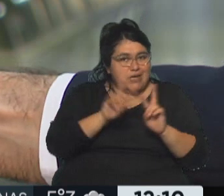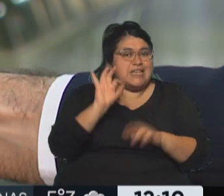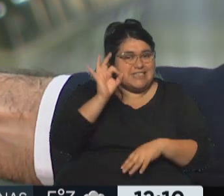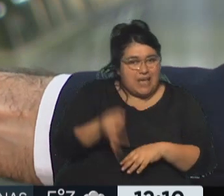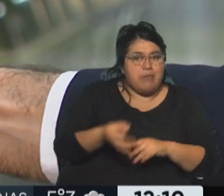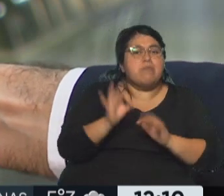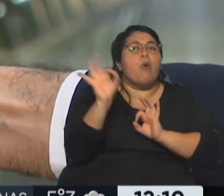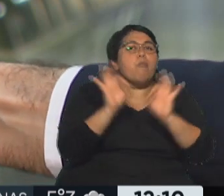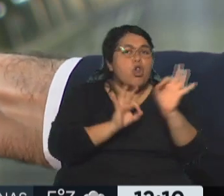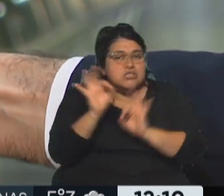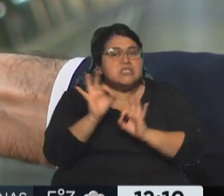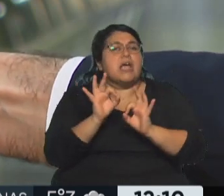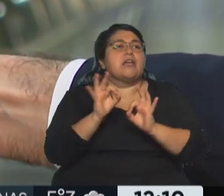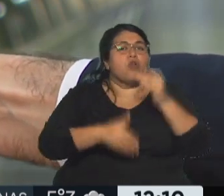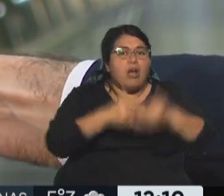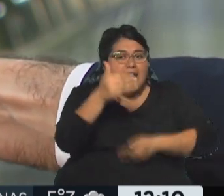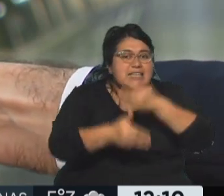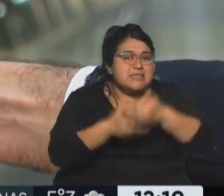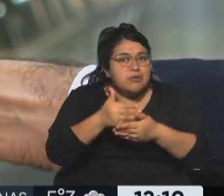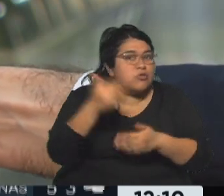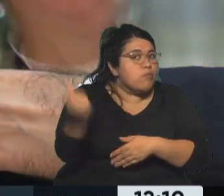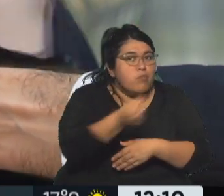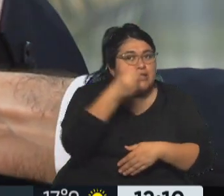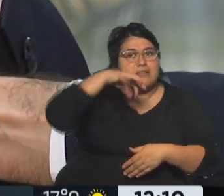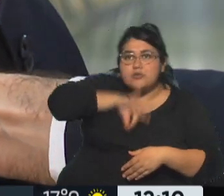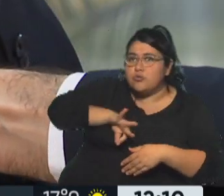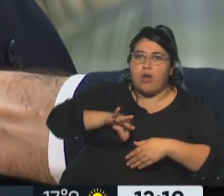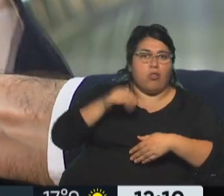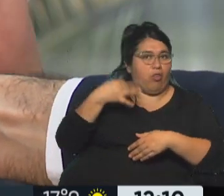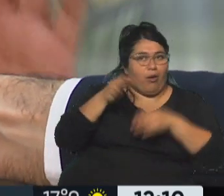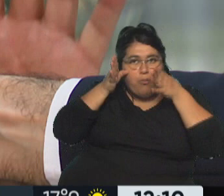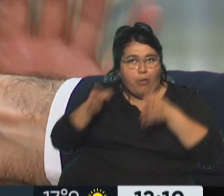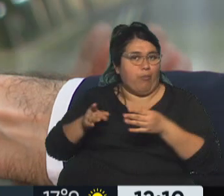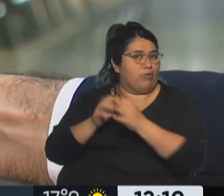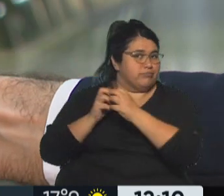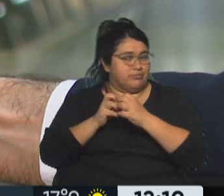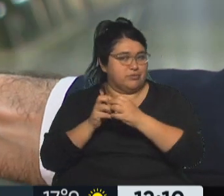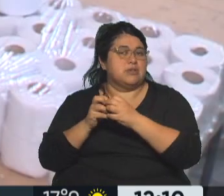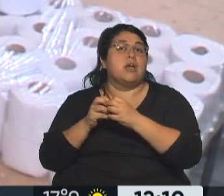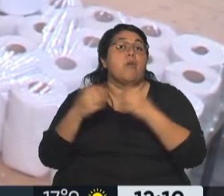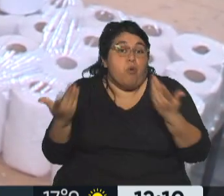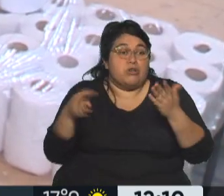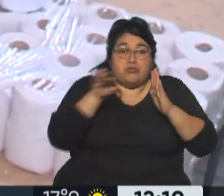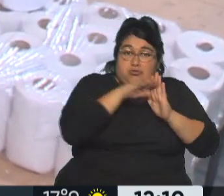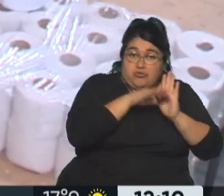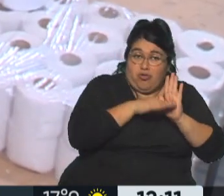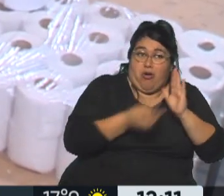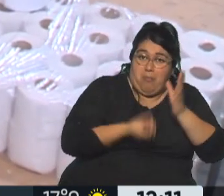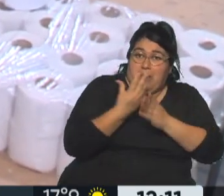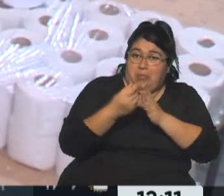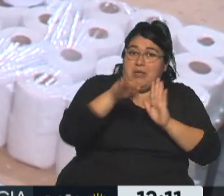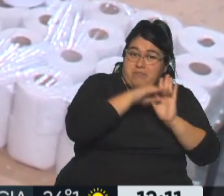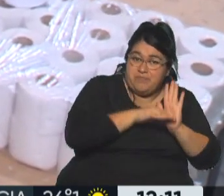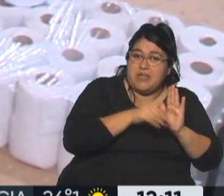no hay proyectos sustentables de crecimiento poder adquisitivo el salario por eso que las medidas fueron orientadas a llegar